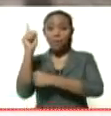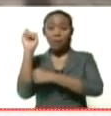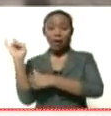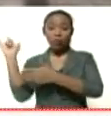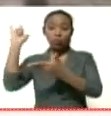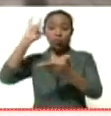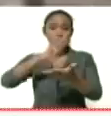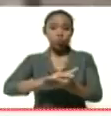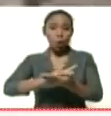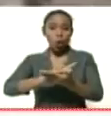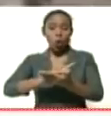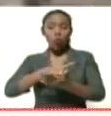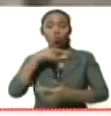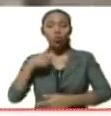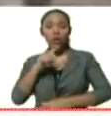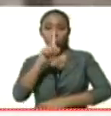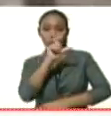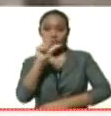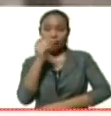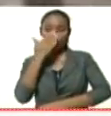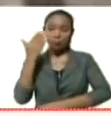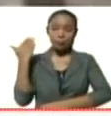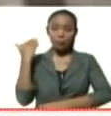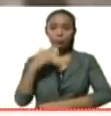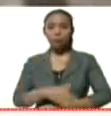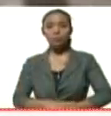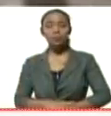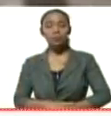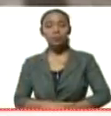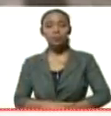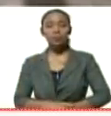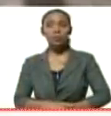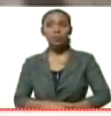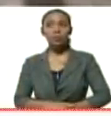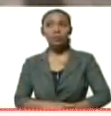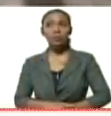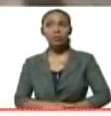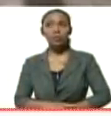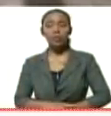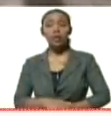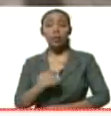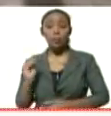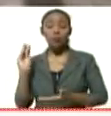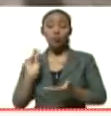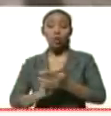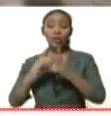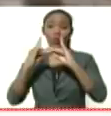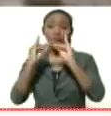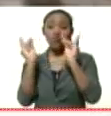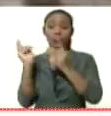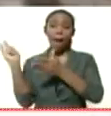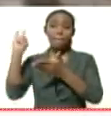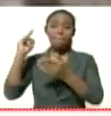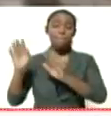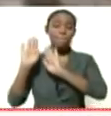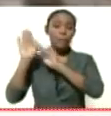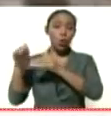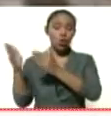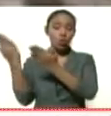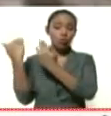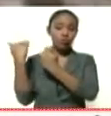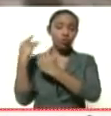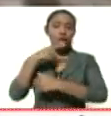Rusia hace una semana y hemos establecido un puente aéreo de apoyo de Rusia. Van a seguir